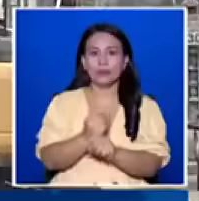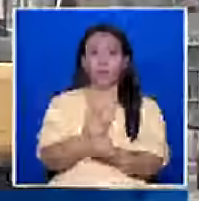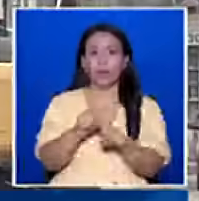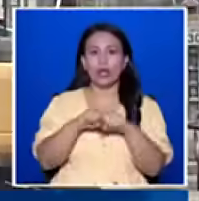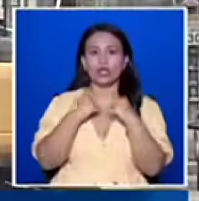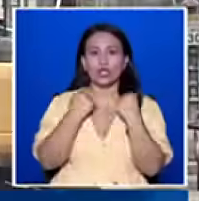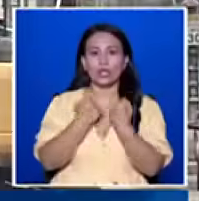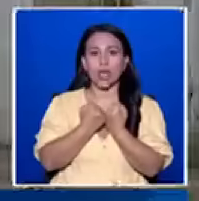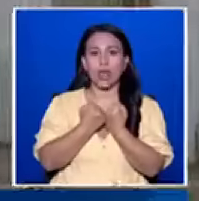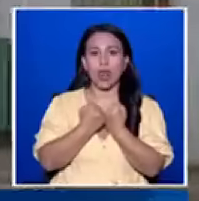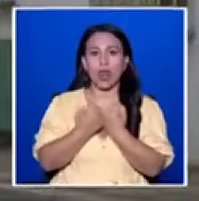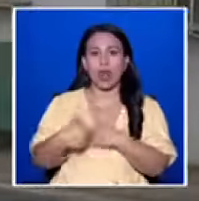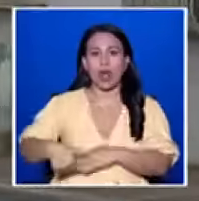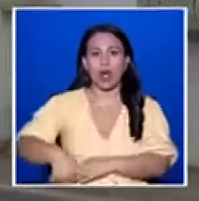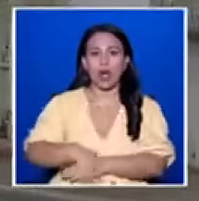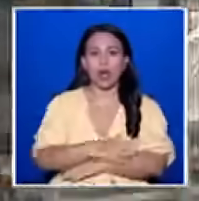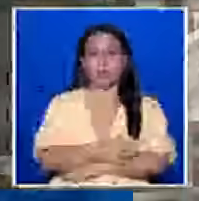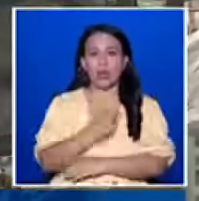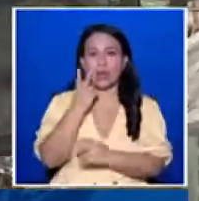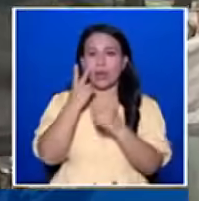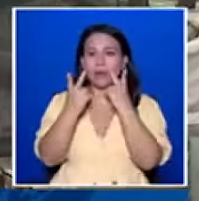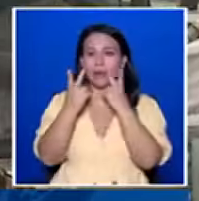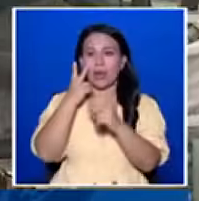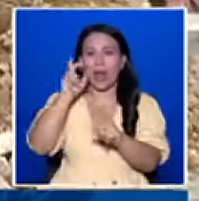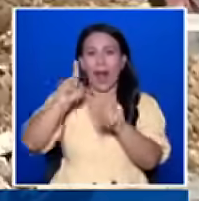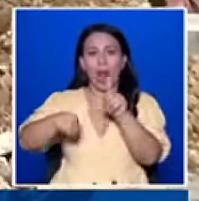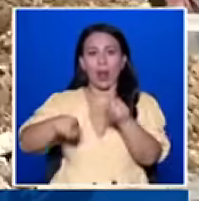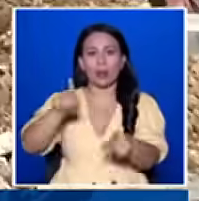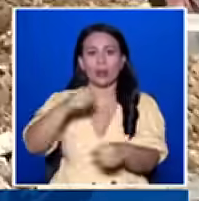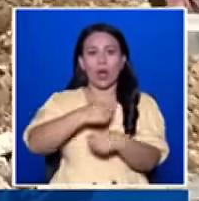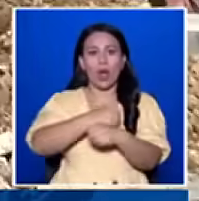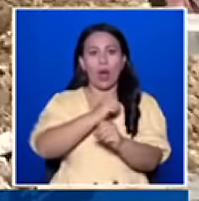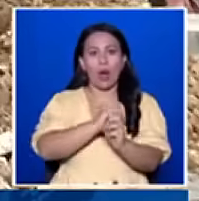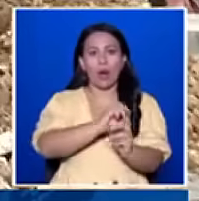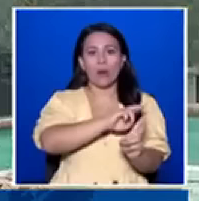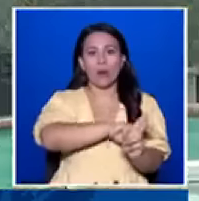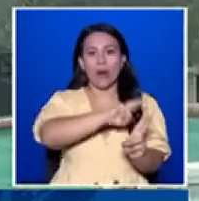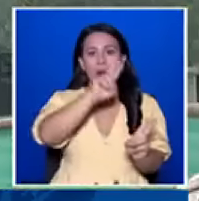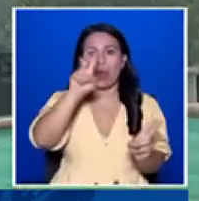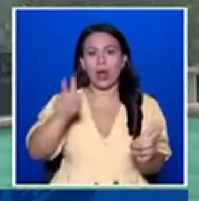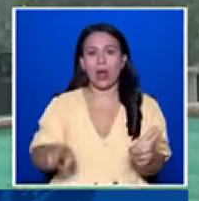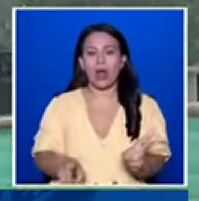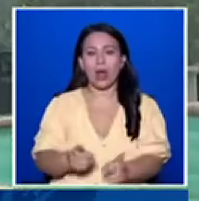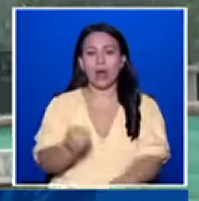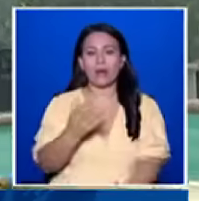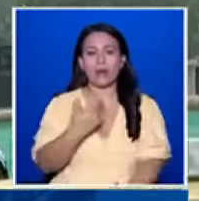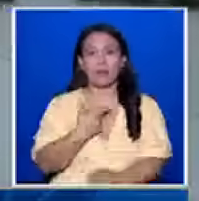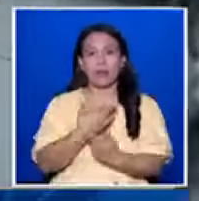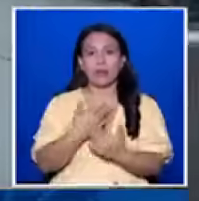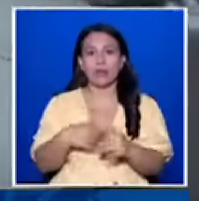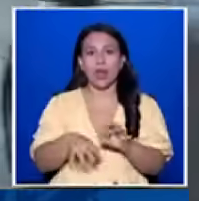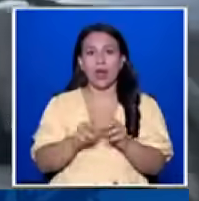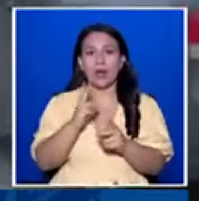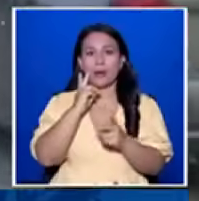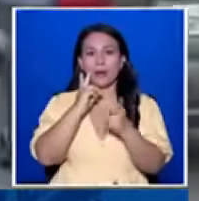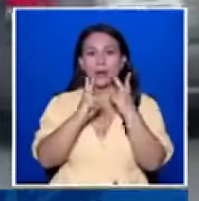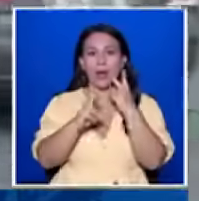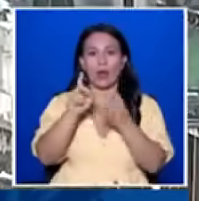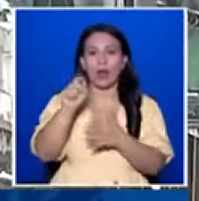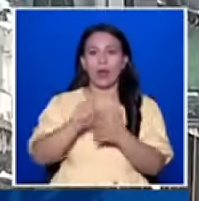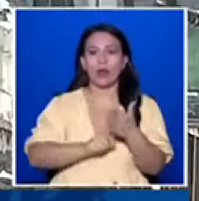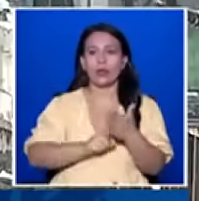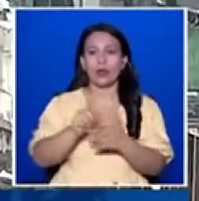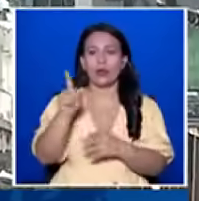parado. El alcalde también se refirió a algunas de las obras que se ejecutan en la ciudad. Dijo que ya dio un ultimátum al contratista a cargo